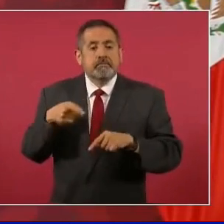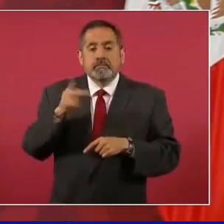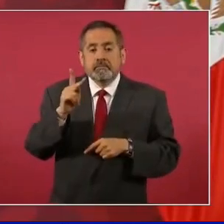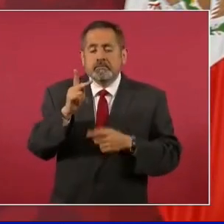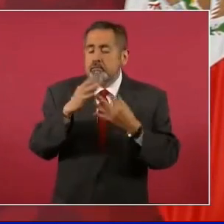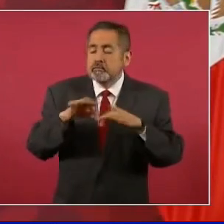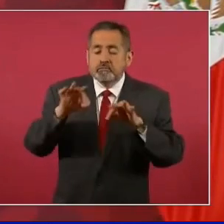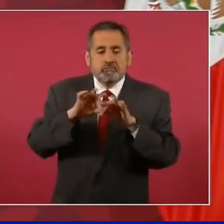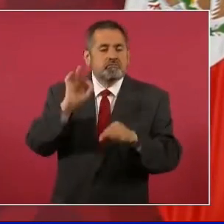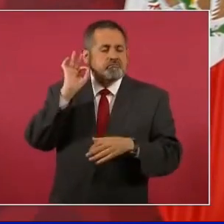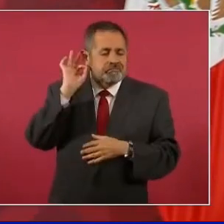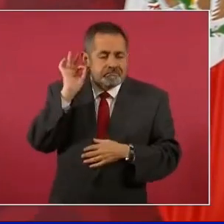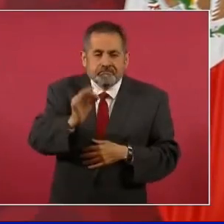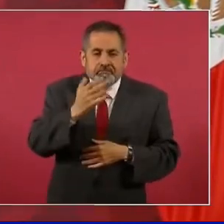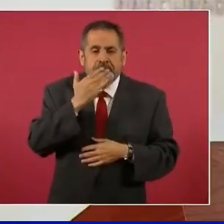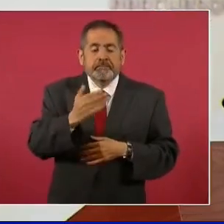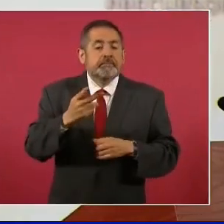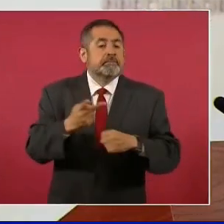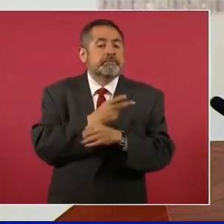Lo que celebro